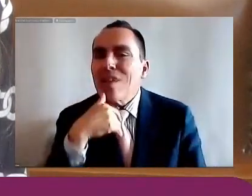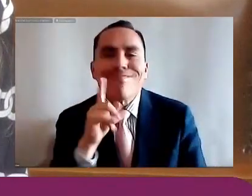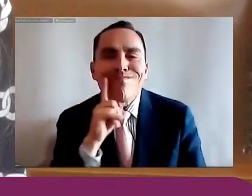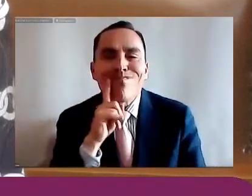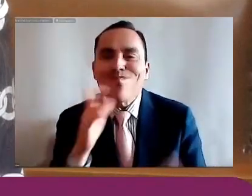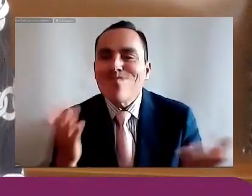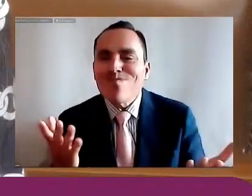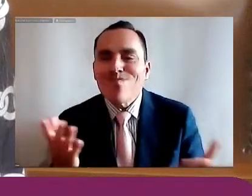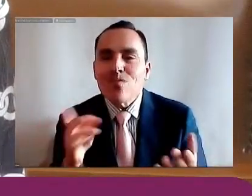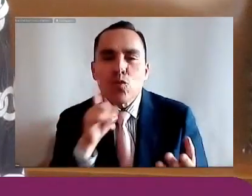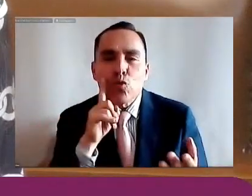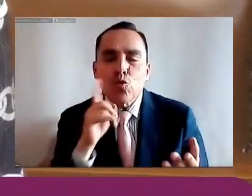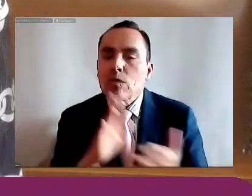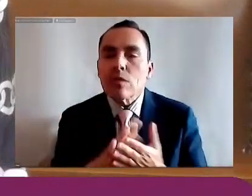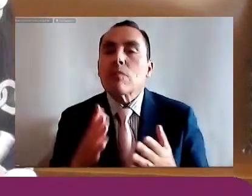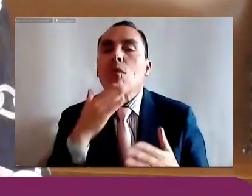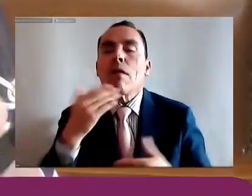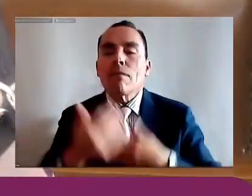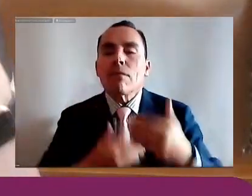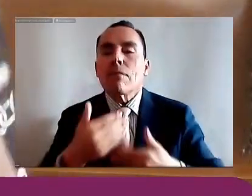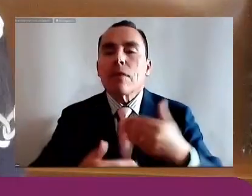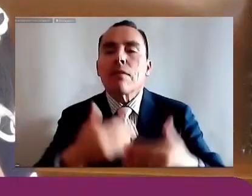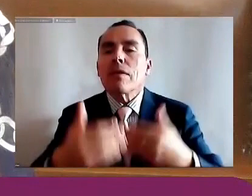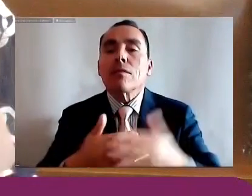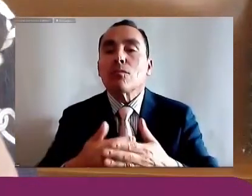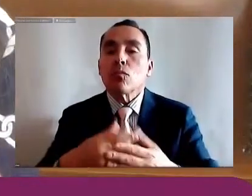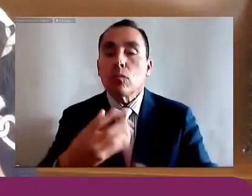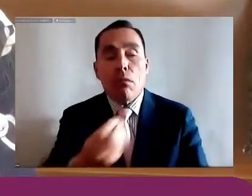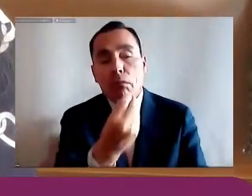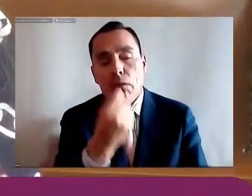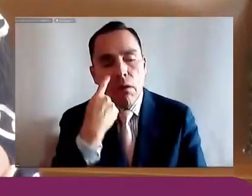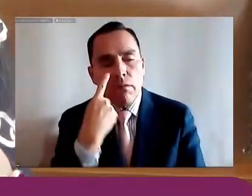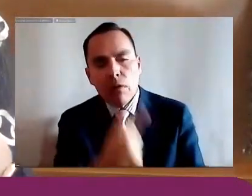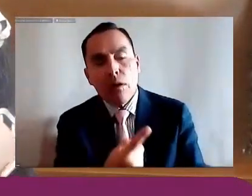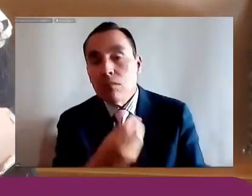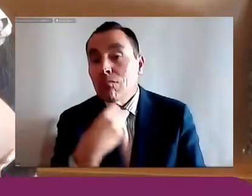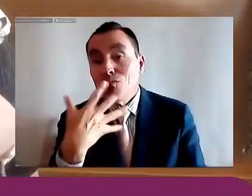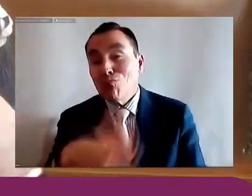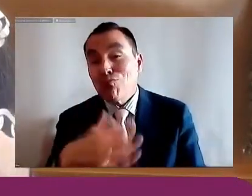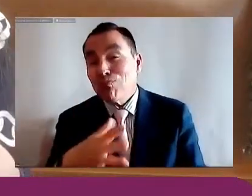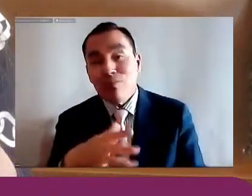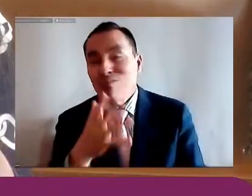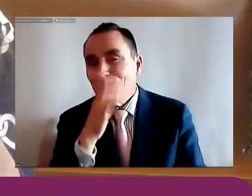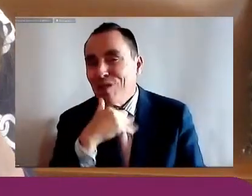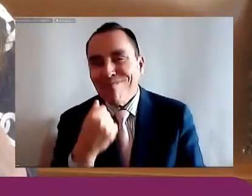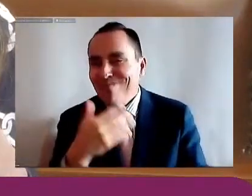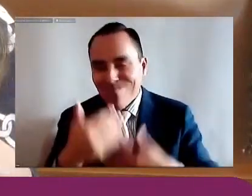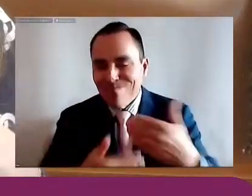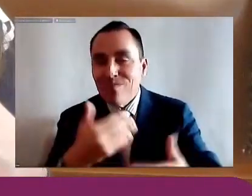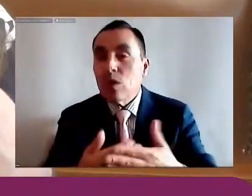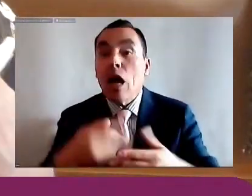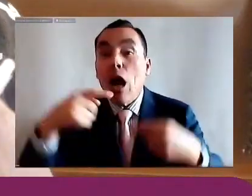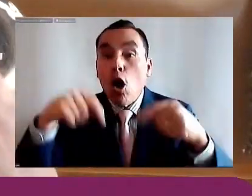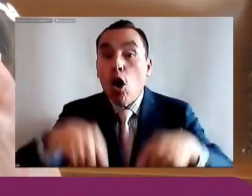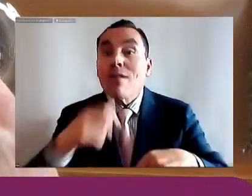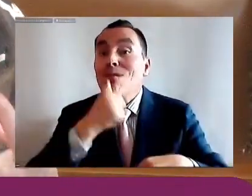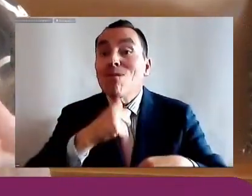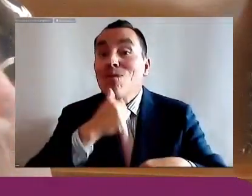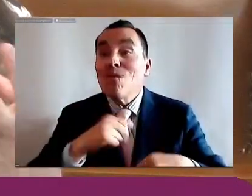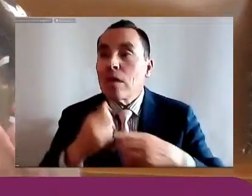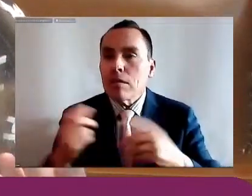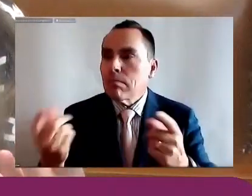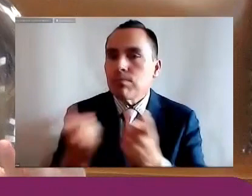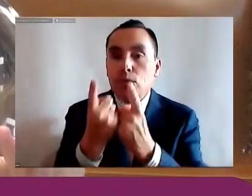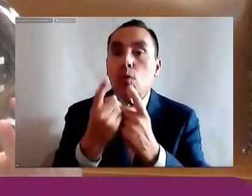todavía avances sustantivos, porque no se nos han presentado los casos todavía, pero casos de, por ejemplo, privación de la